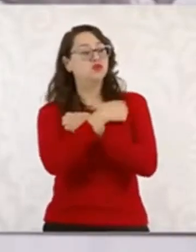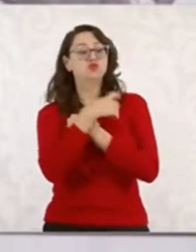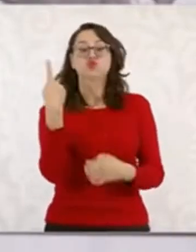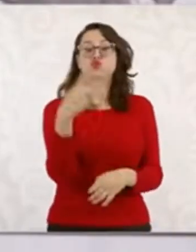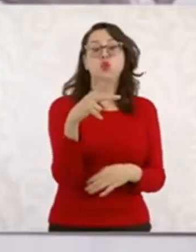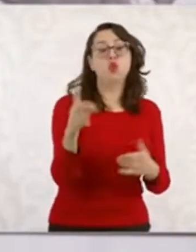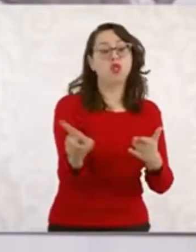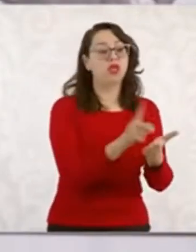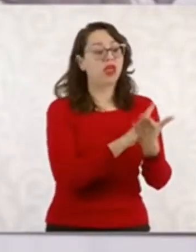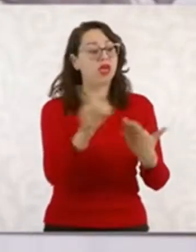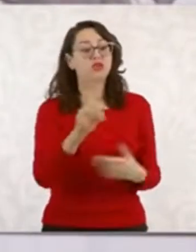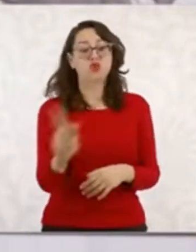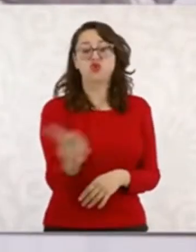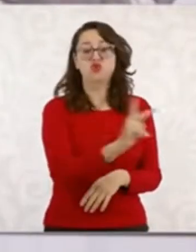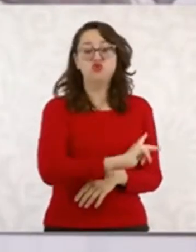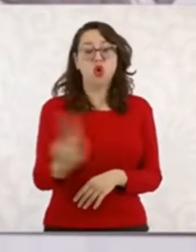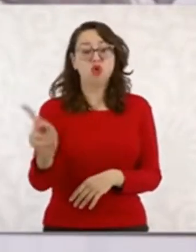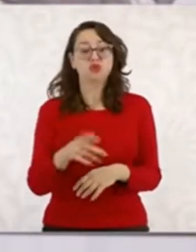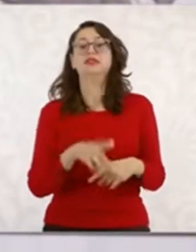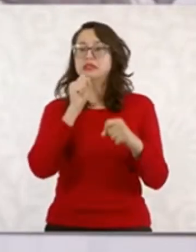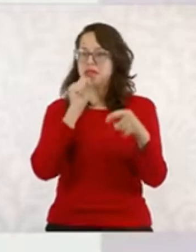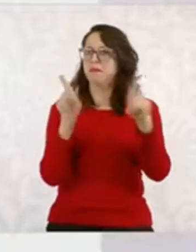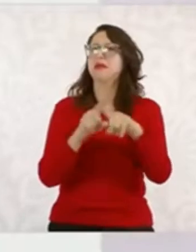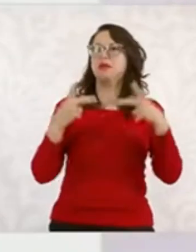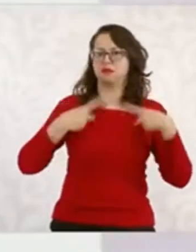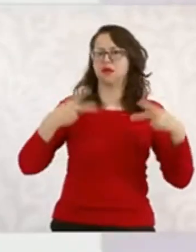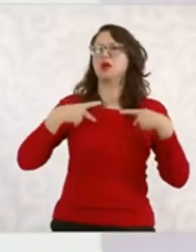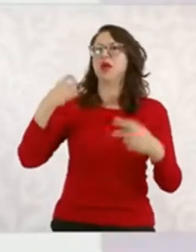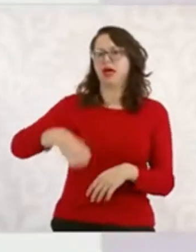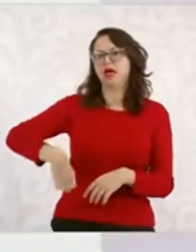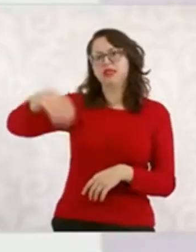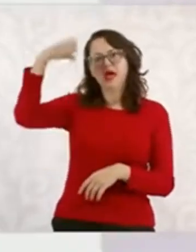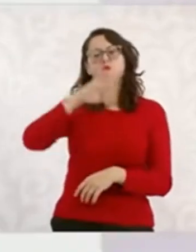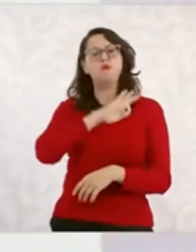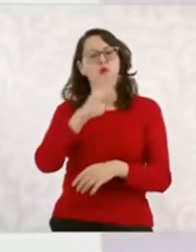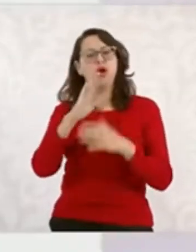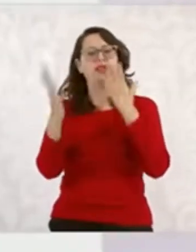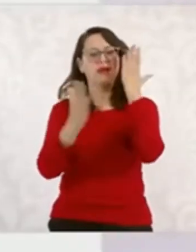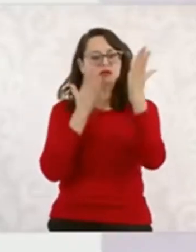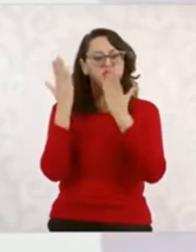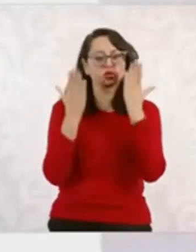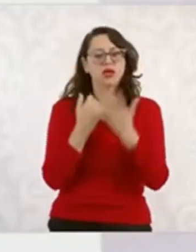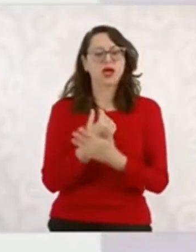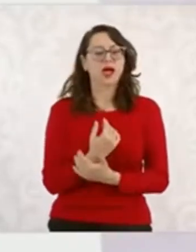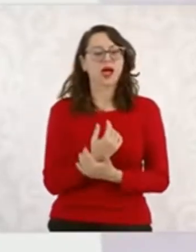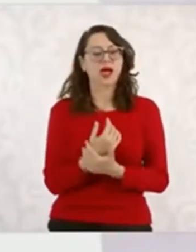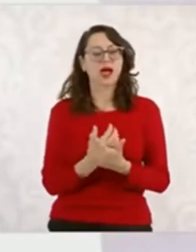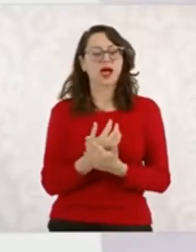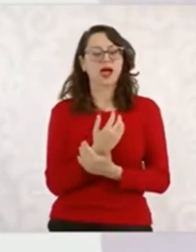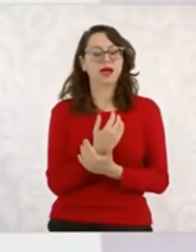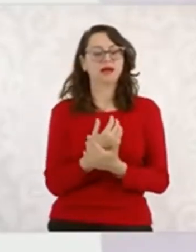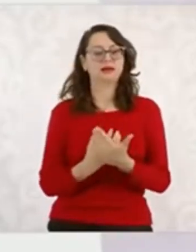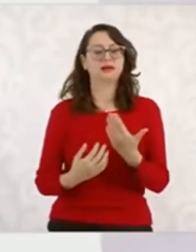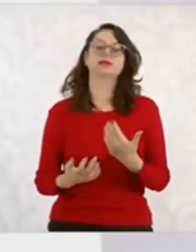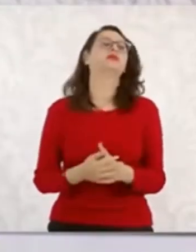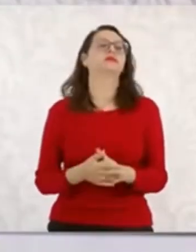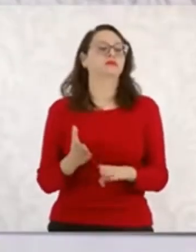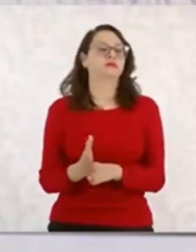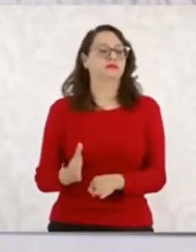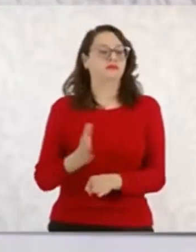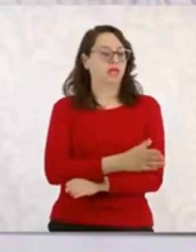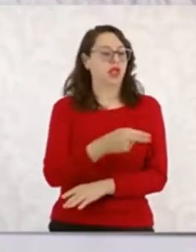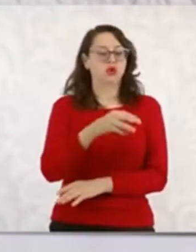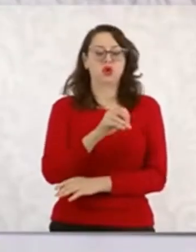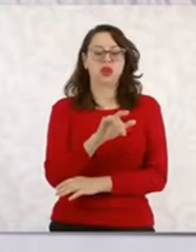incluso a los adultos, a la educación, que es una reivindicación contraria al periodo